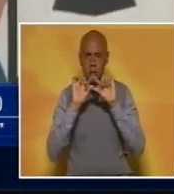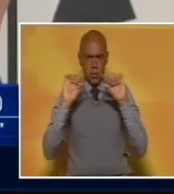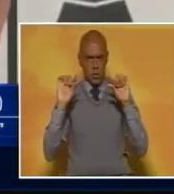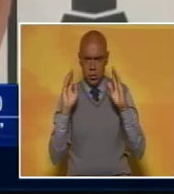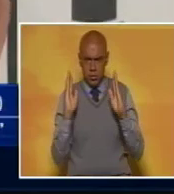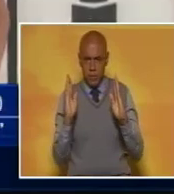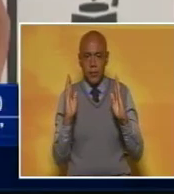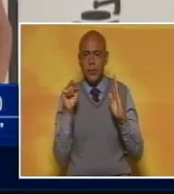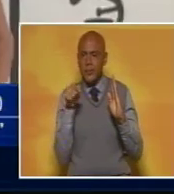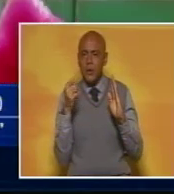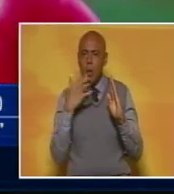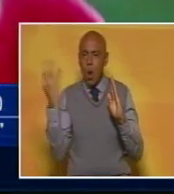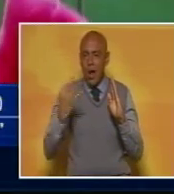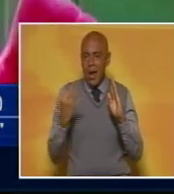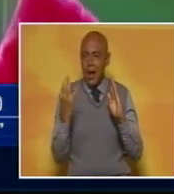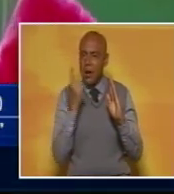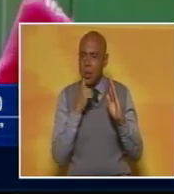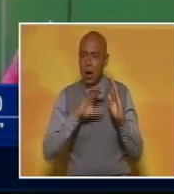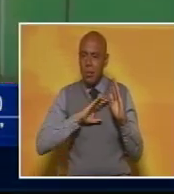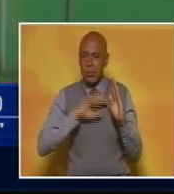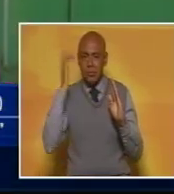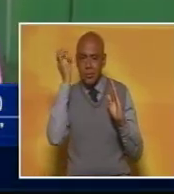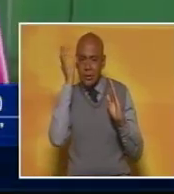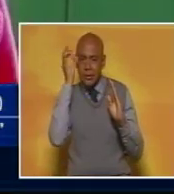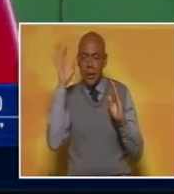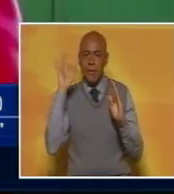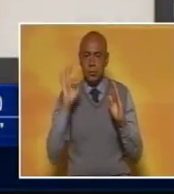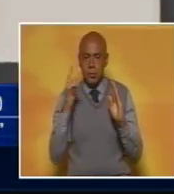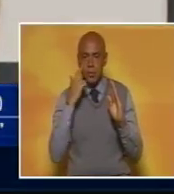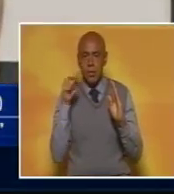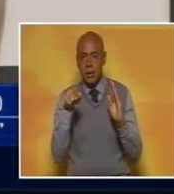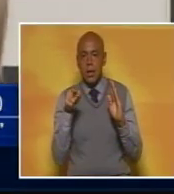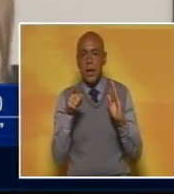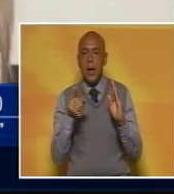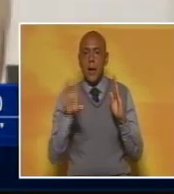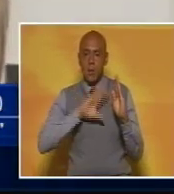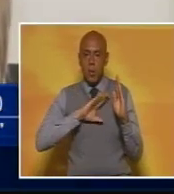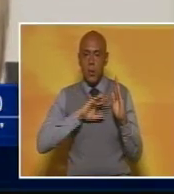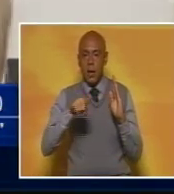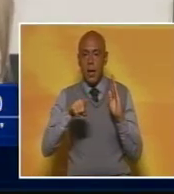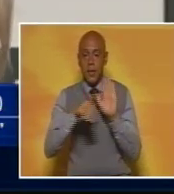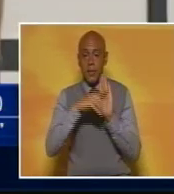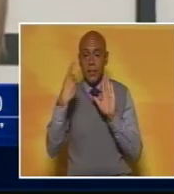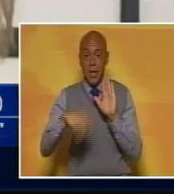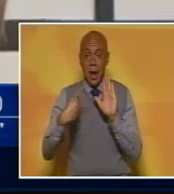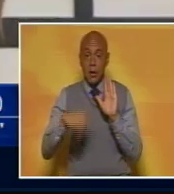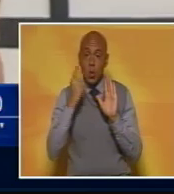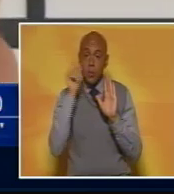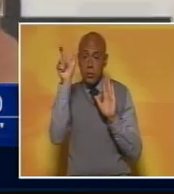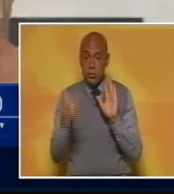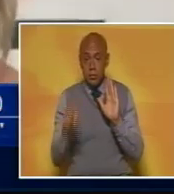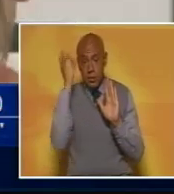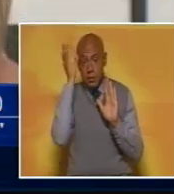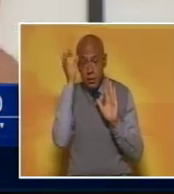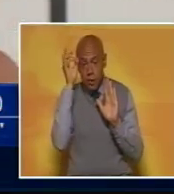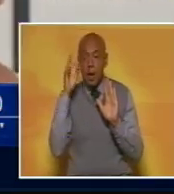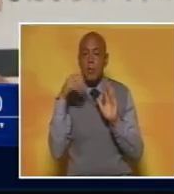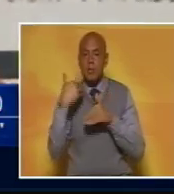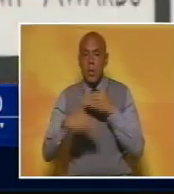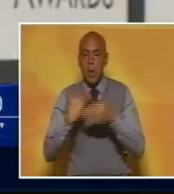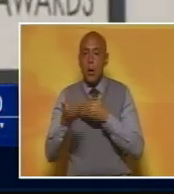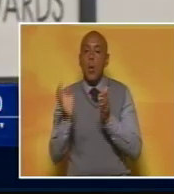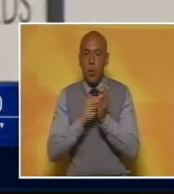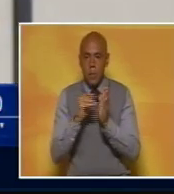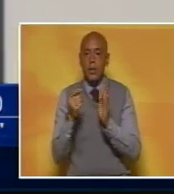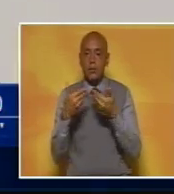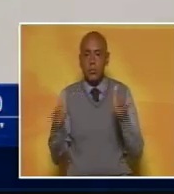de originalidad y creatividad necesarias para la protección de los derechos de autor. Sin embargo, el caso volvió a abrirse alegándose que